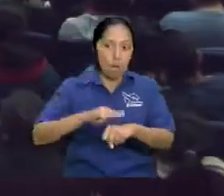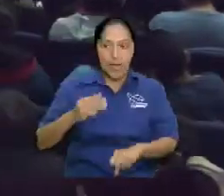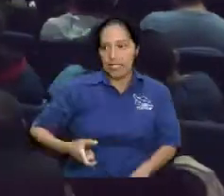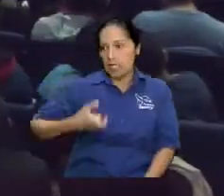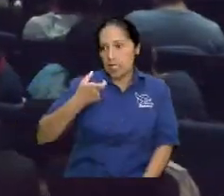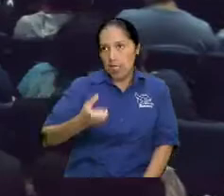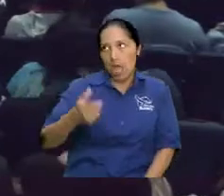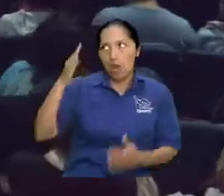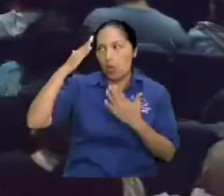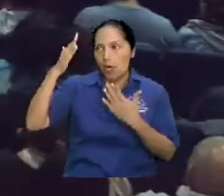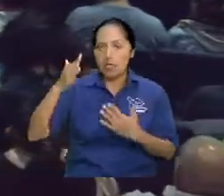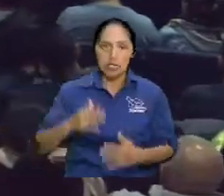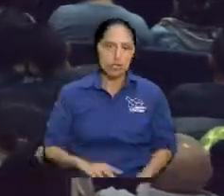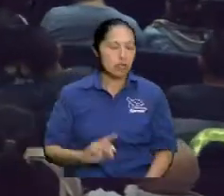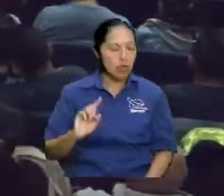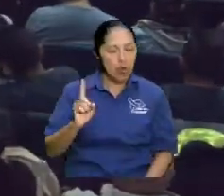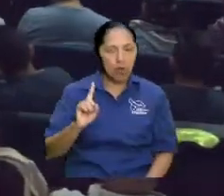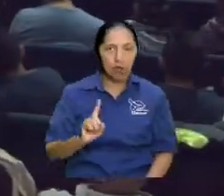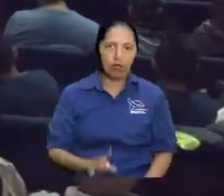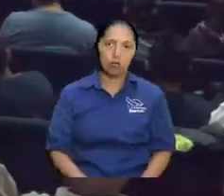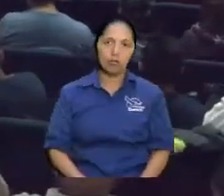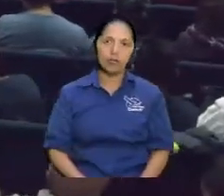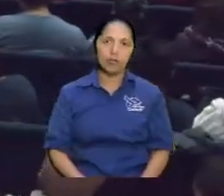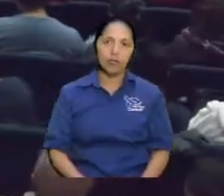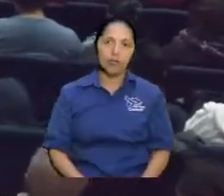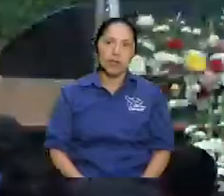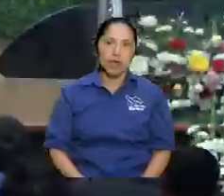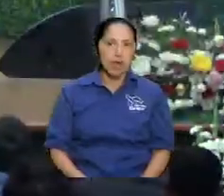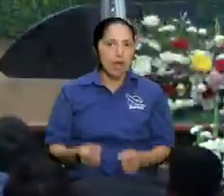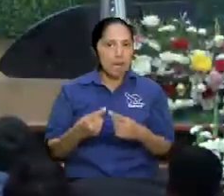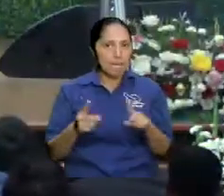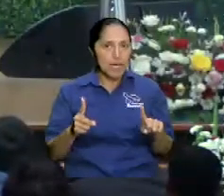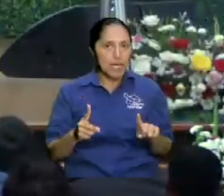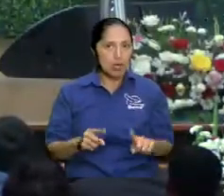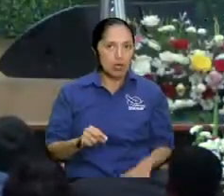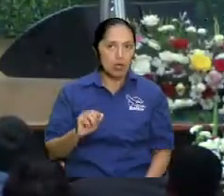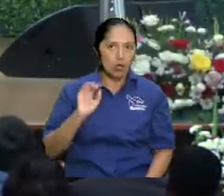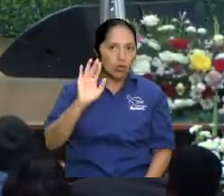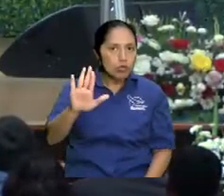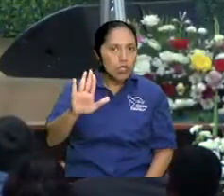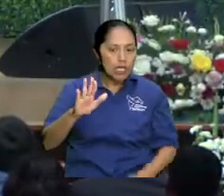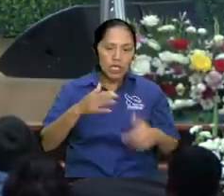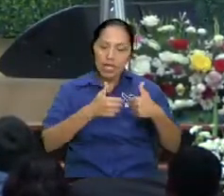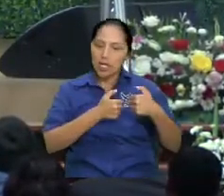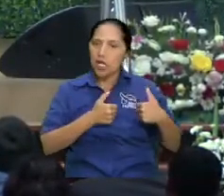Y de repente, ese juez interno te dice, eso no es tuyo.